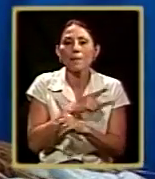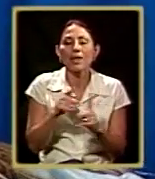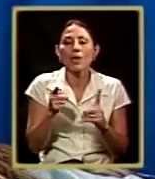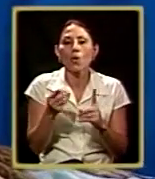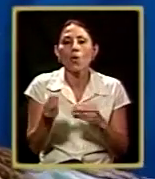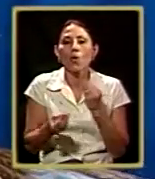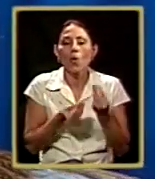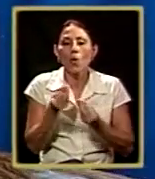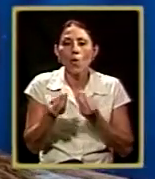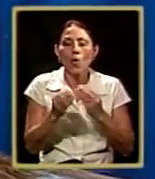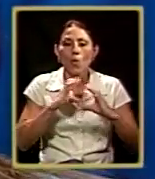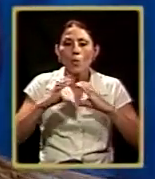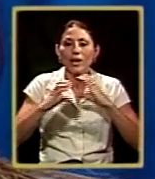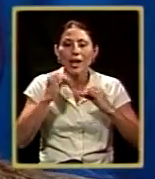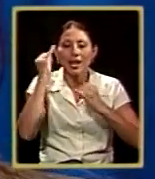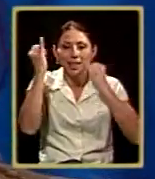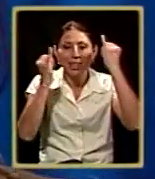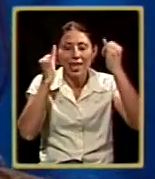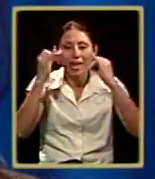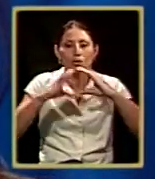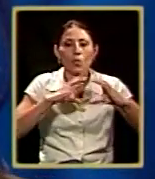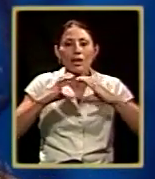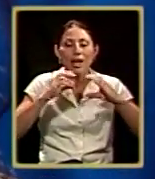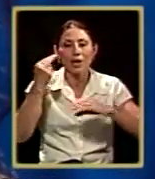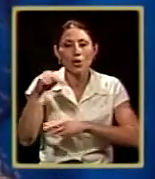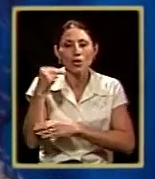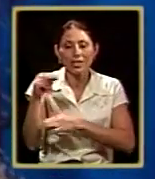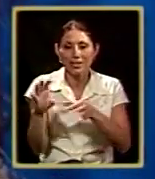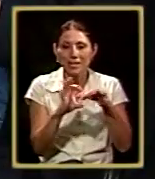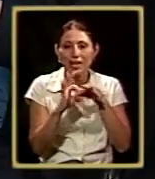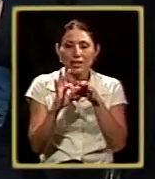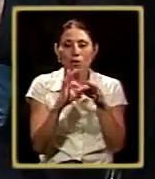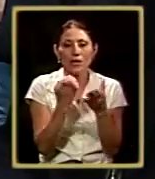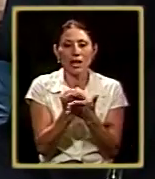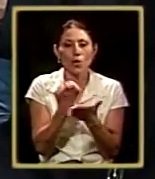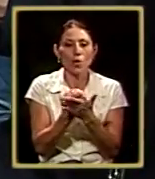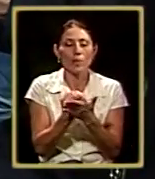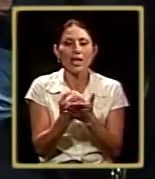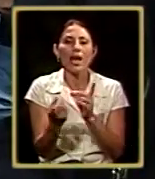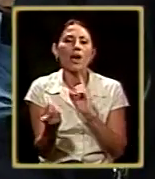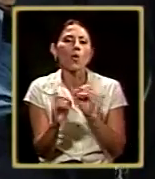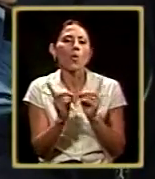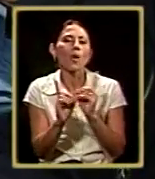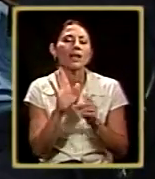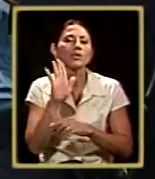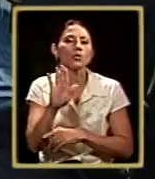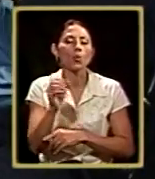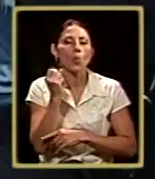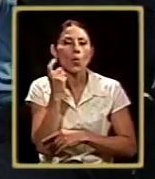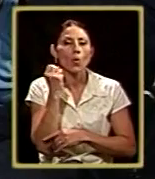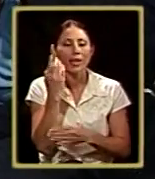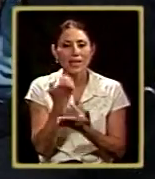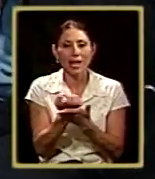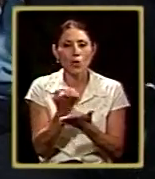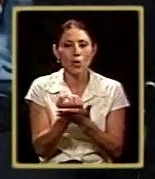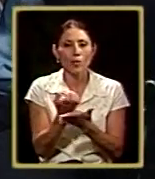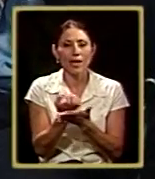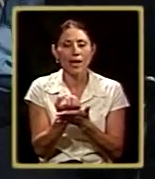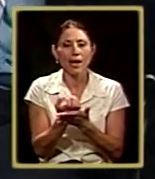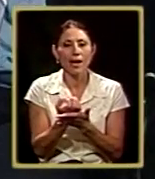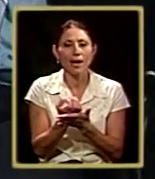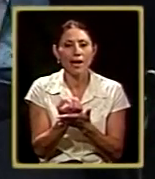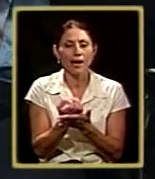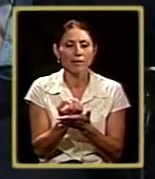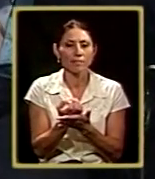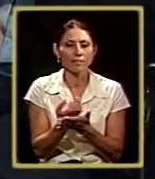y análisis alrededor de la economía, ¿cuál es su lectura de la economía